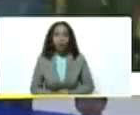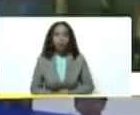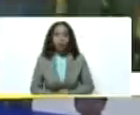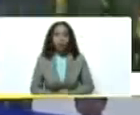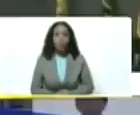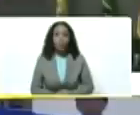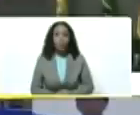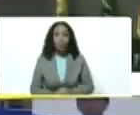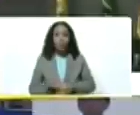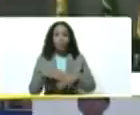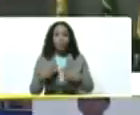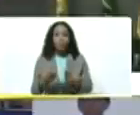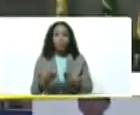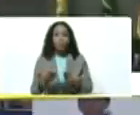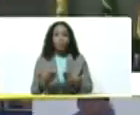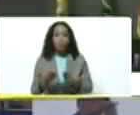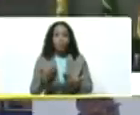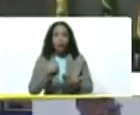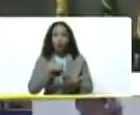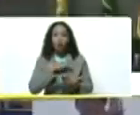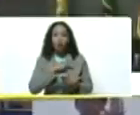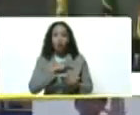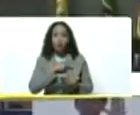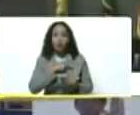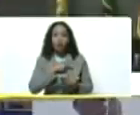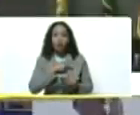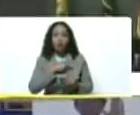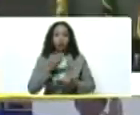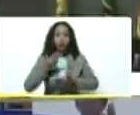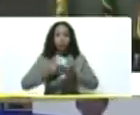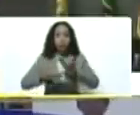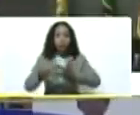de lo que es nuestro relacionamiento.